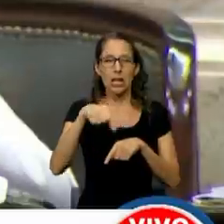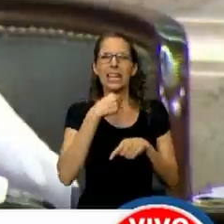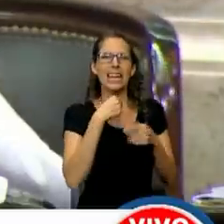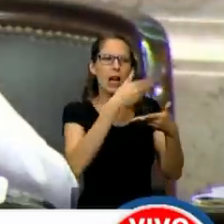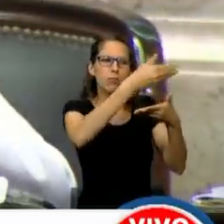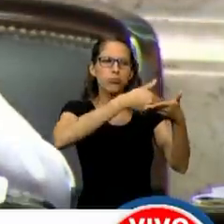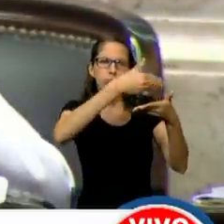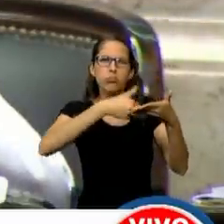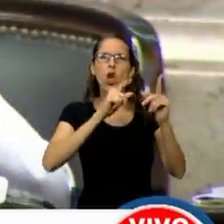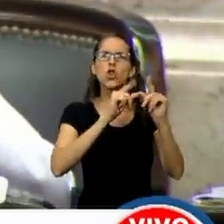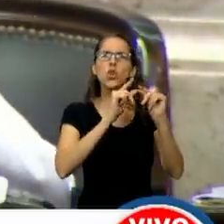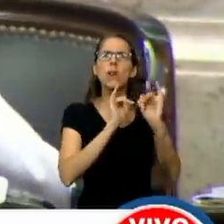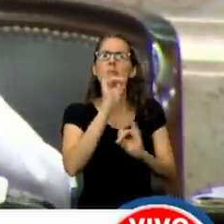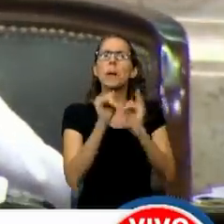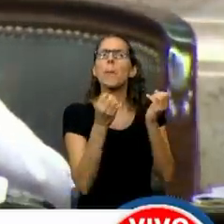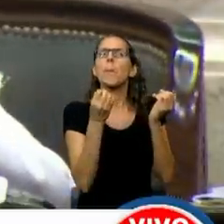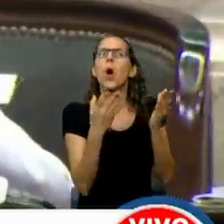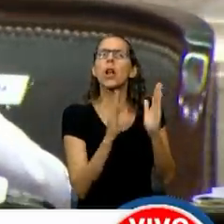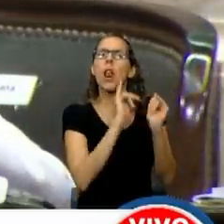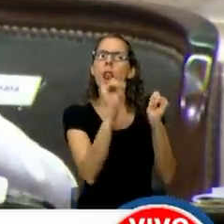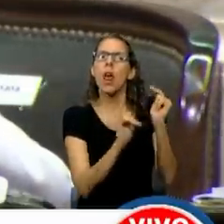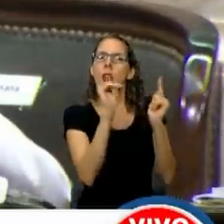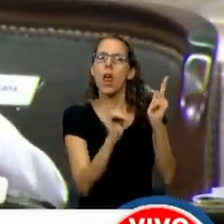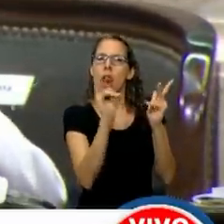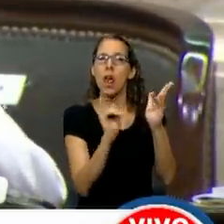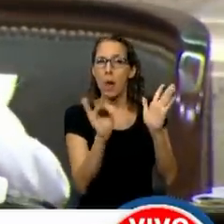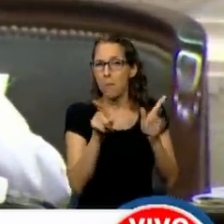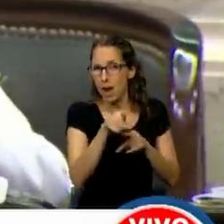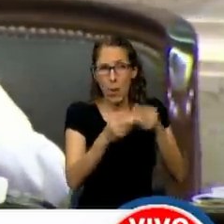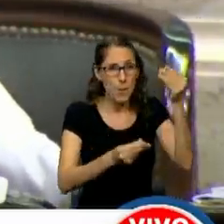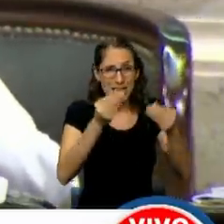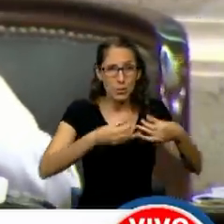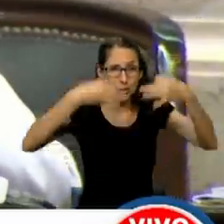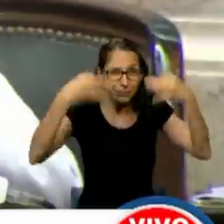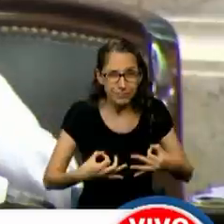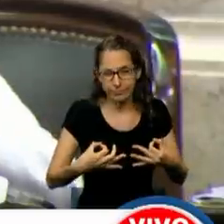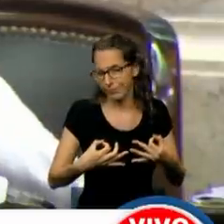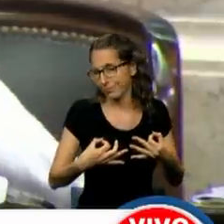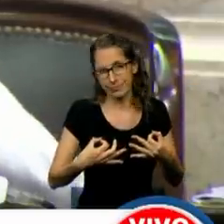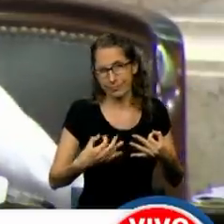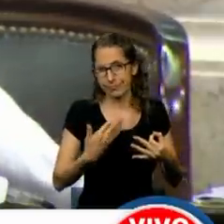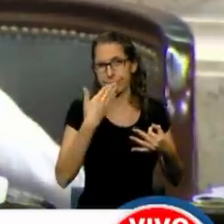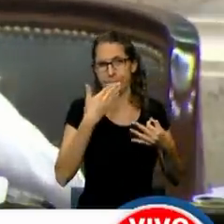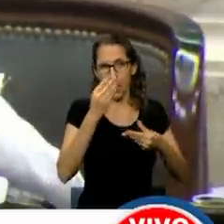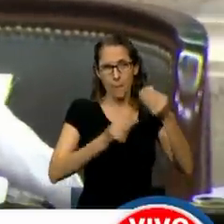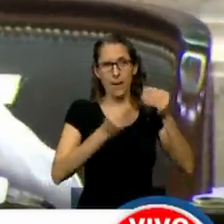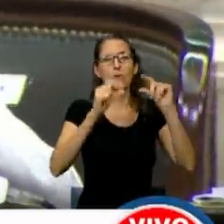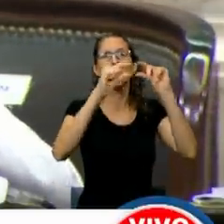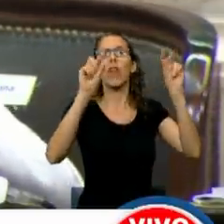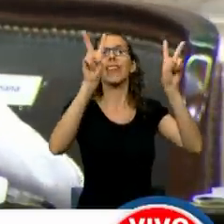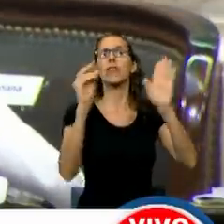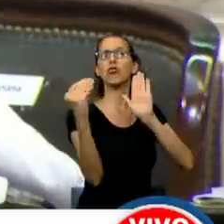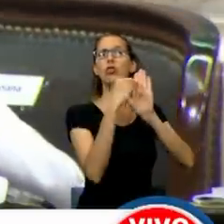números que de presupuesto sólo tiene el título vamos a dejar y voy a dejar